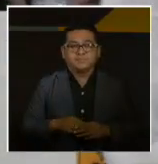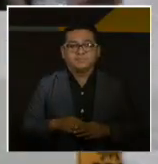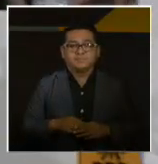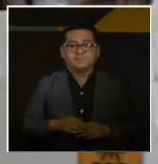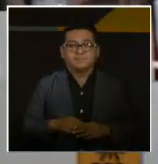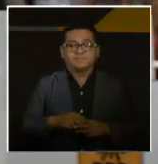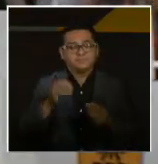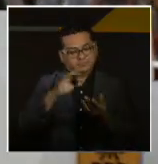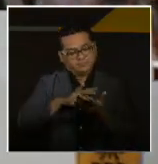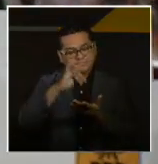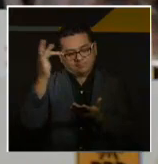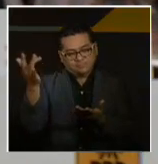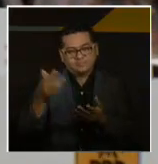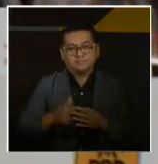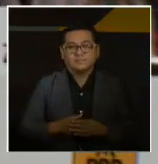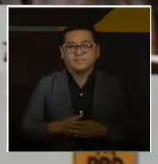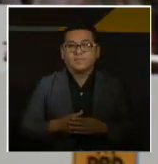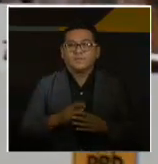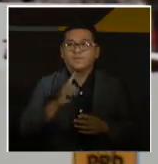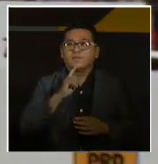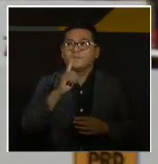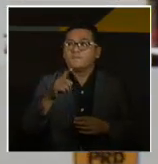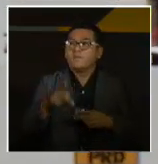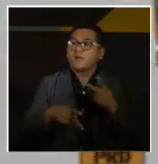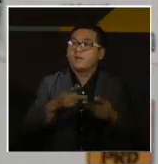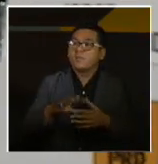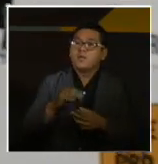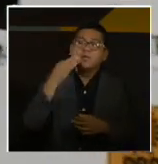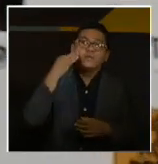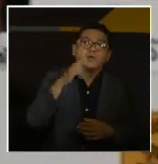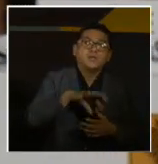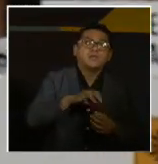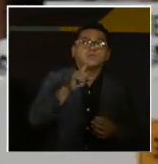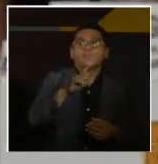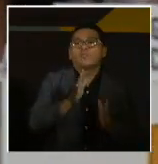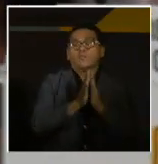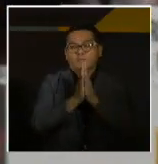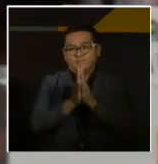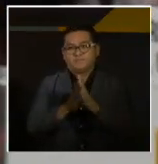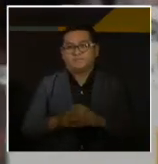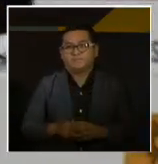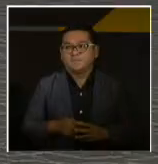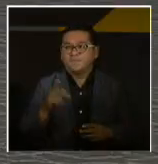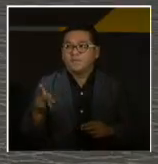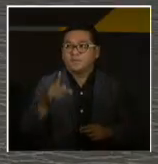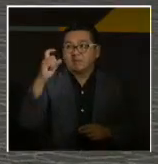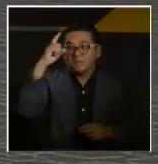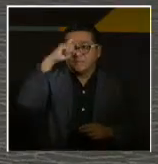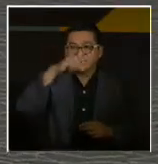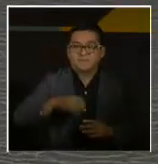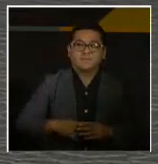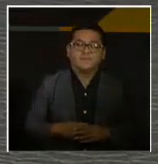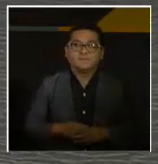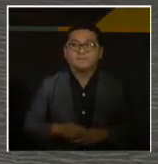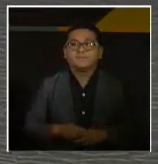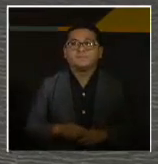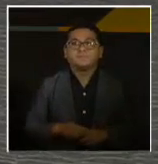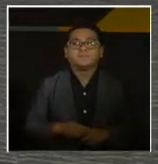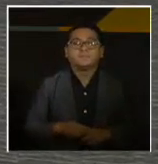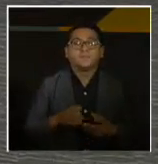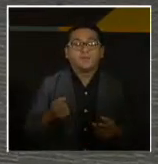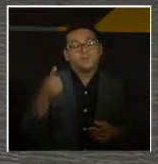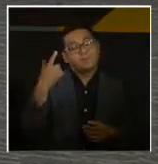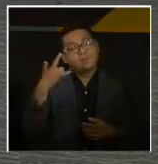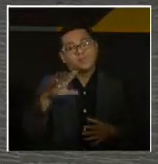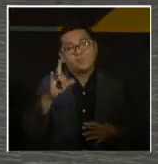Muy bien, muchísimas gracias, candidato. Y nos vamos con las redes sociales, César, por favor. Qué pregunta tan difícil, ¿no? Sí. El